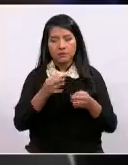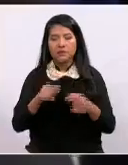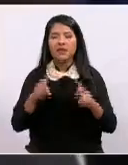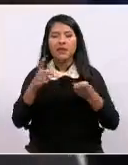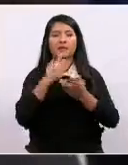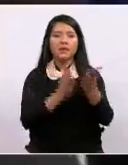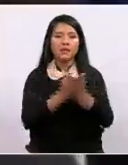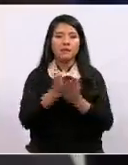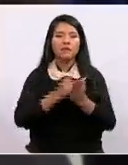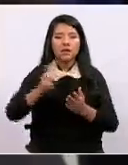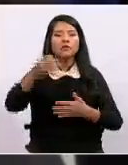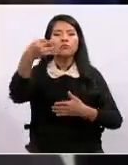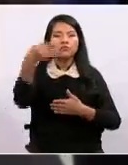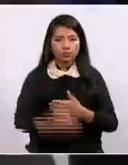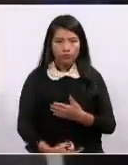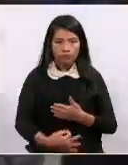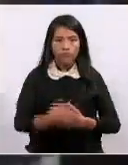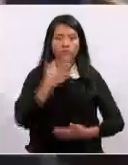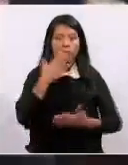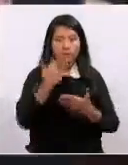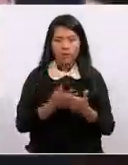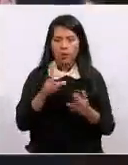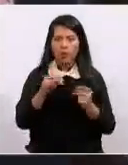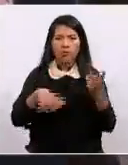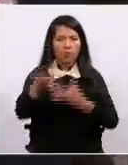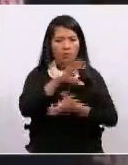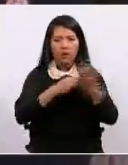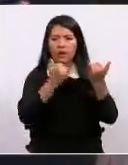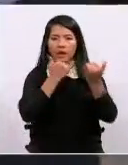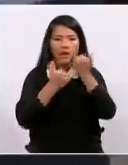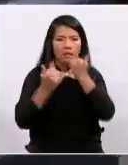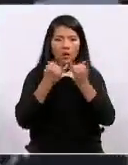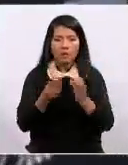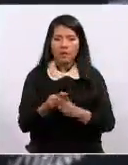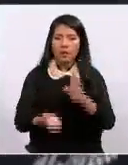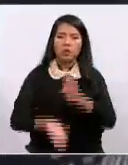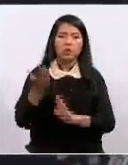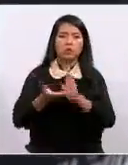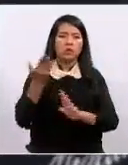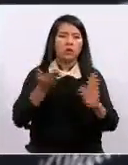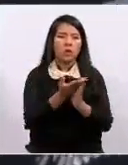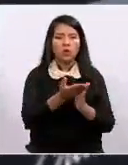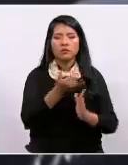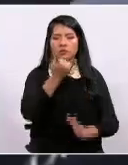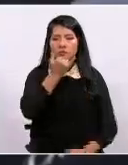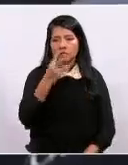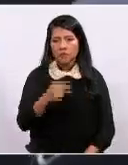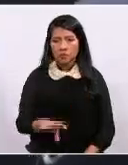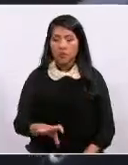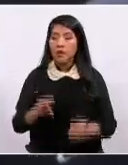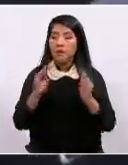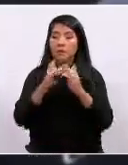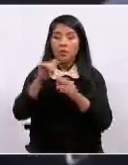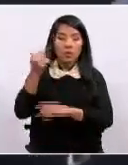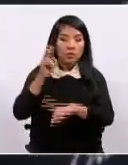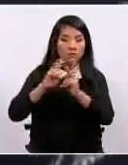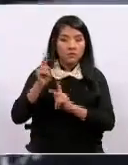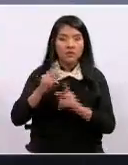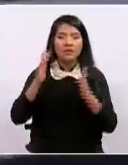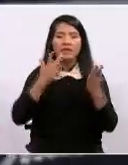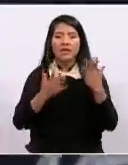calidad, que no exista ningún tipo de irregularidad. Hay mucha gente que quiere hacer daño a las políticas que está implementando